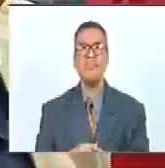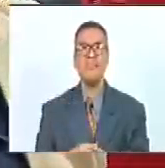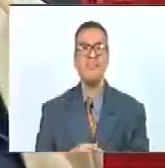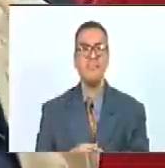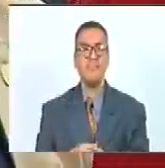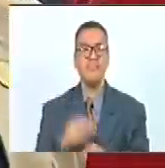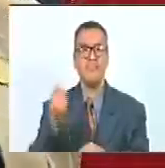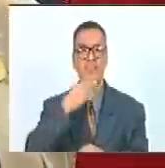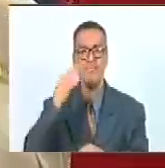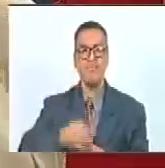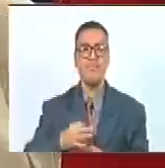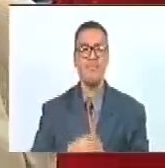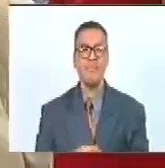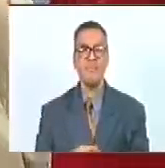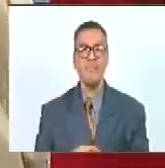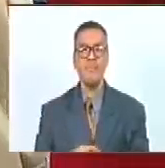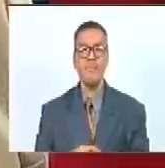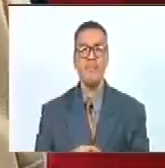Y seguramente,